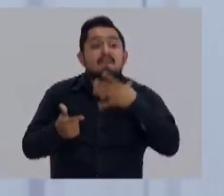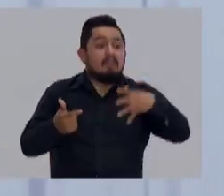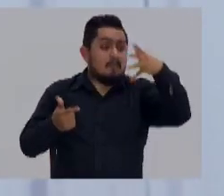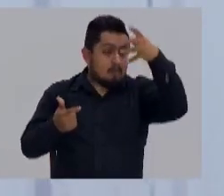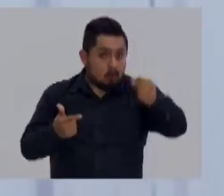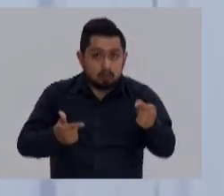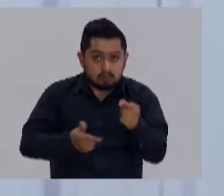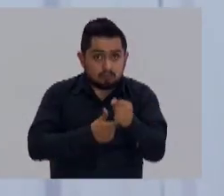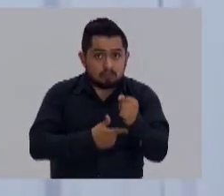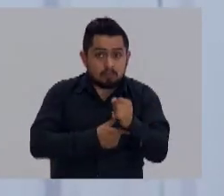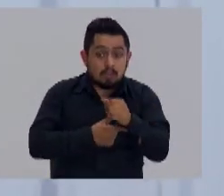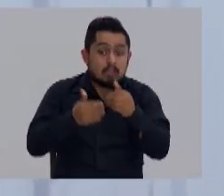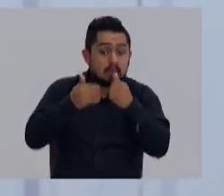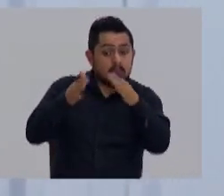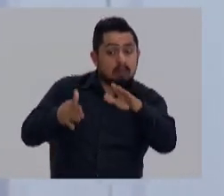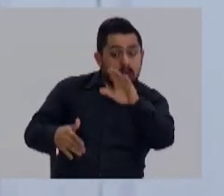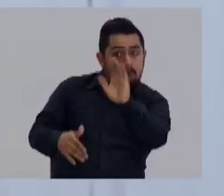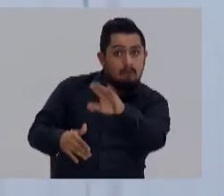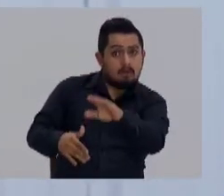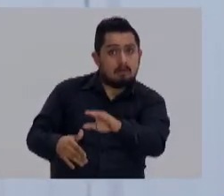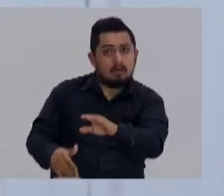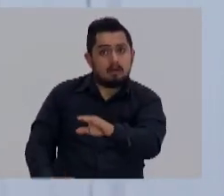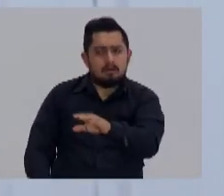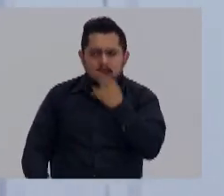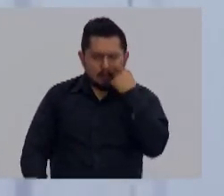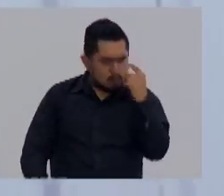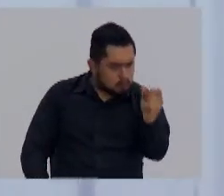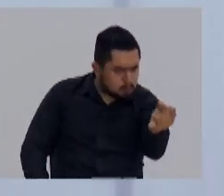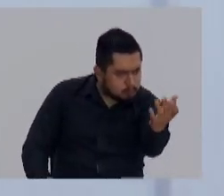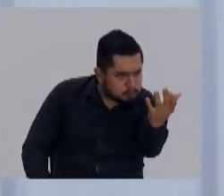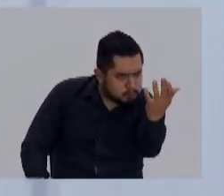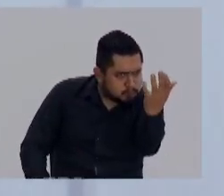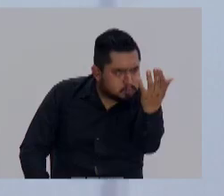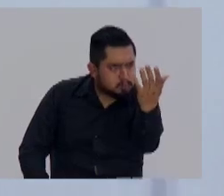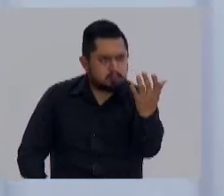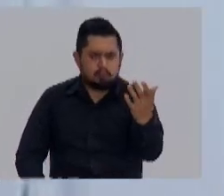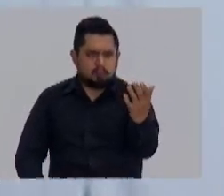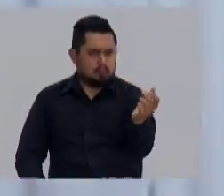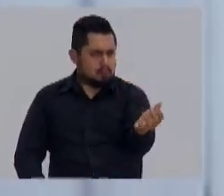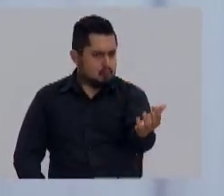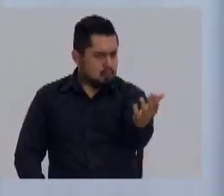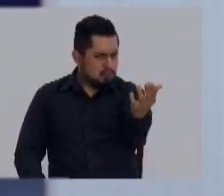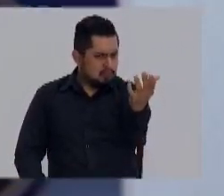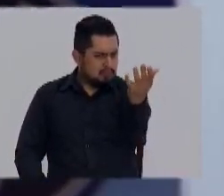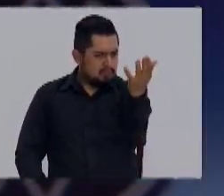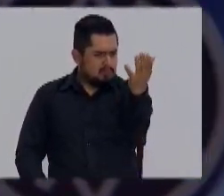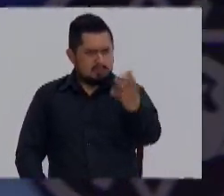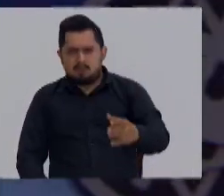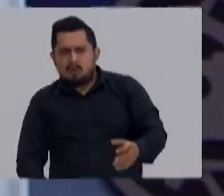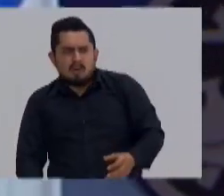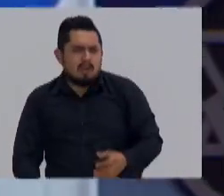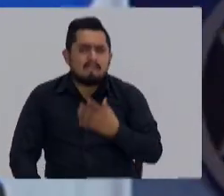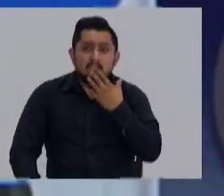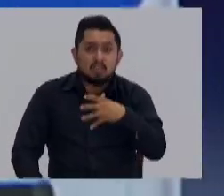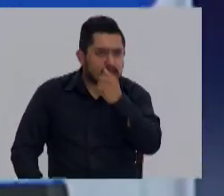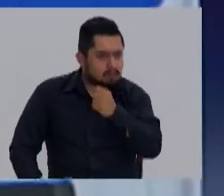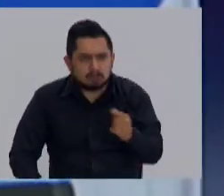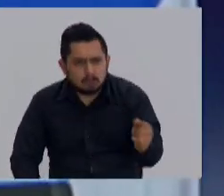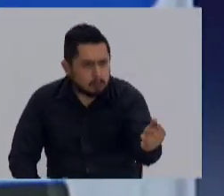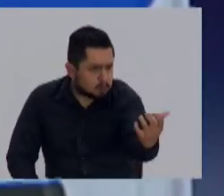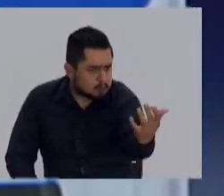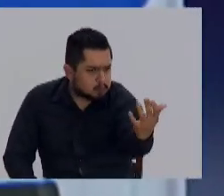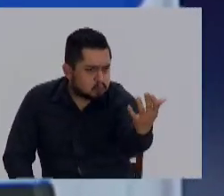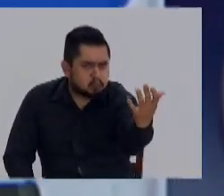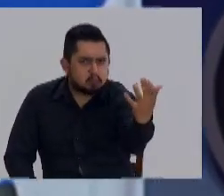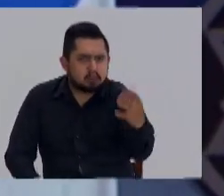llamó de manera diferente. Y que es aquello que relumbra, como decimos en nuestro pueblo, ¿verdad? Y era la zarza ardiente,